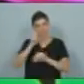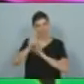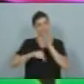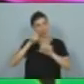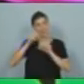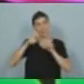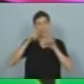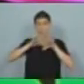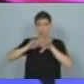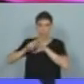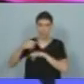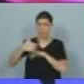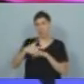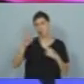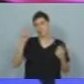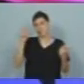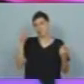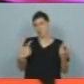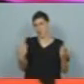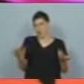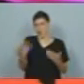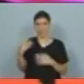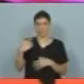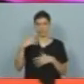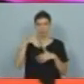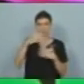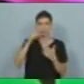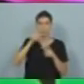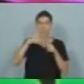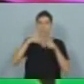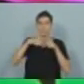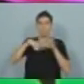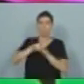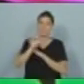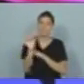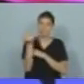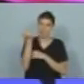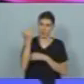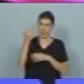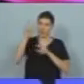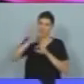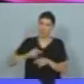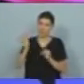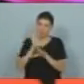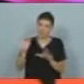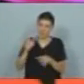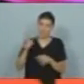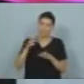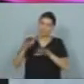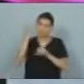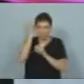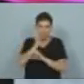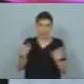va en camino a convertirse en un clásico, recordemos algunos de sus mejores, aunque para la sufrida protagonista, peores